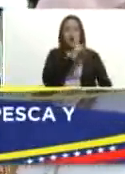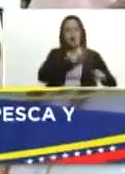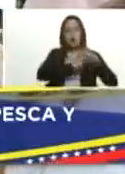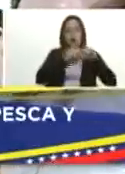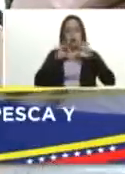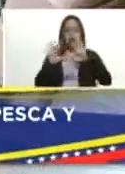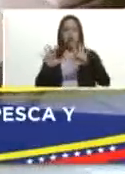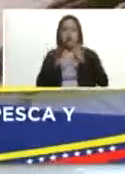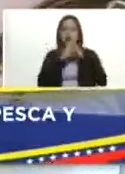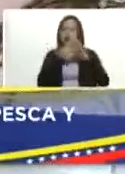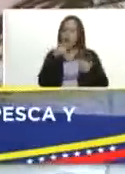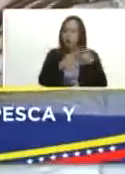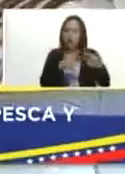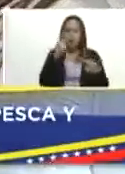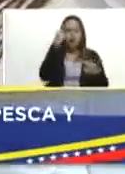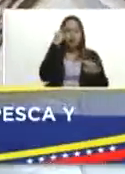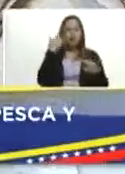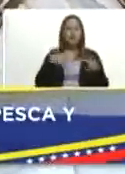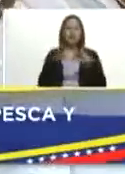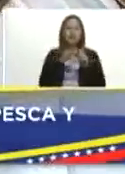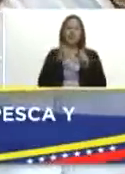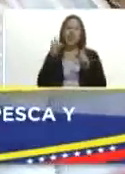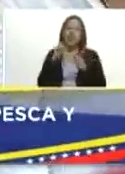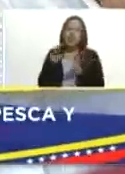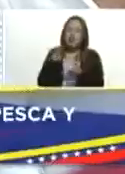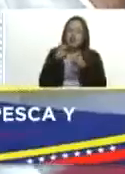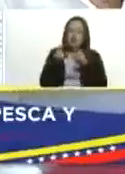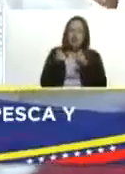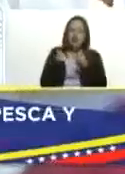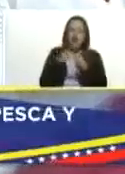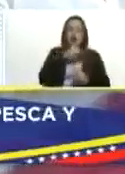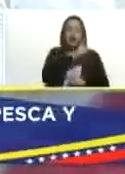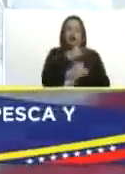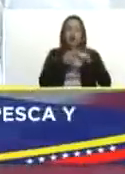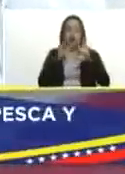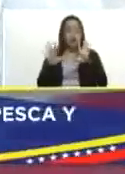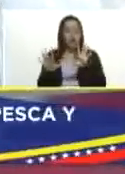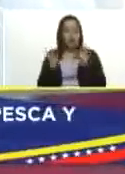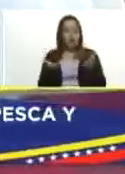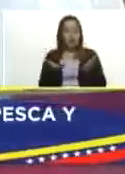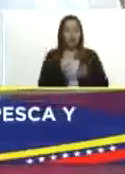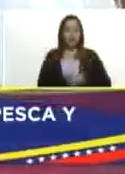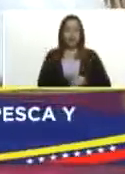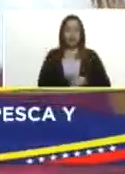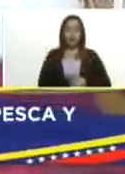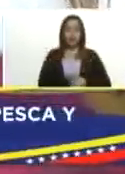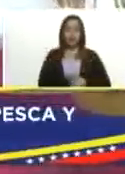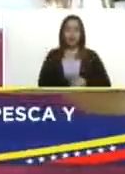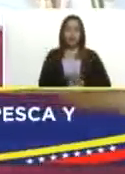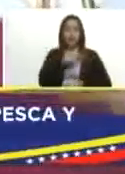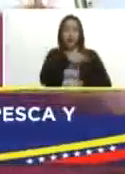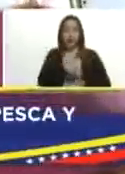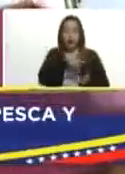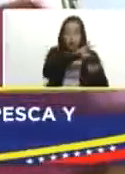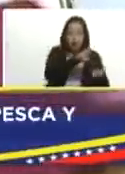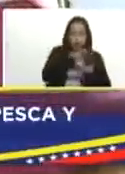¿Ah? Todos los días. ¿De dónde sale la platica para el 1x10? ¿Ah? De lo que recaudamos. ¿Y de dónde sale lo que recaudamos?